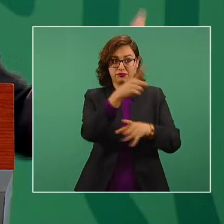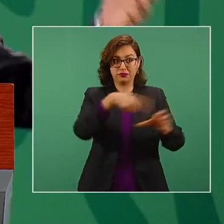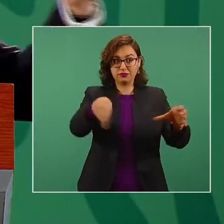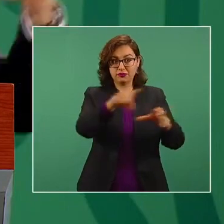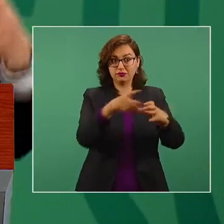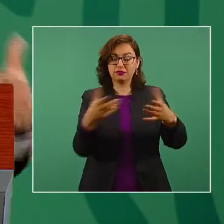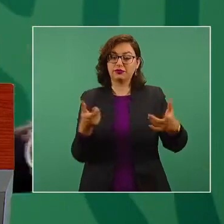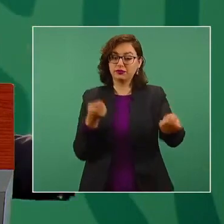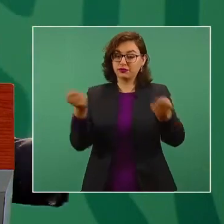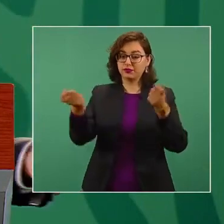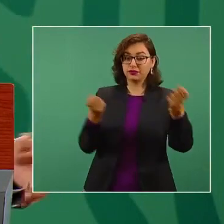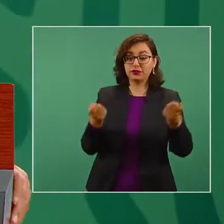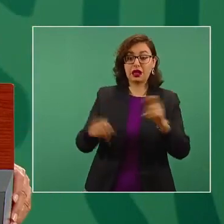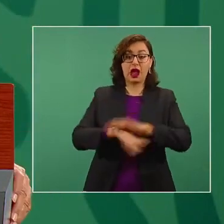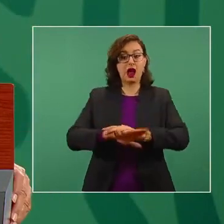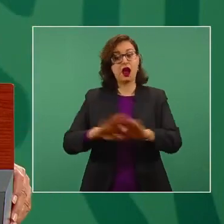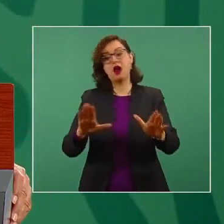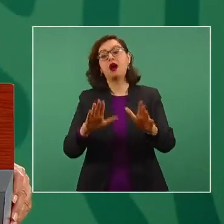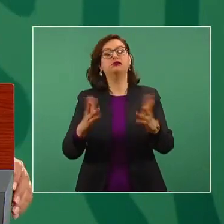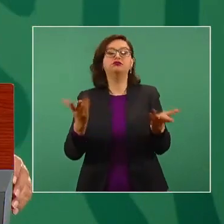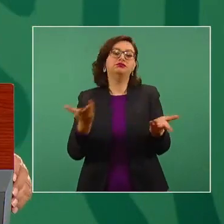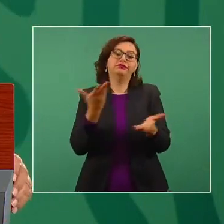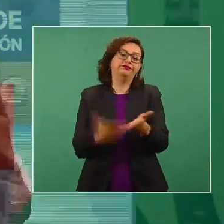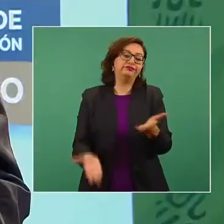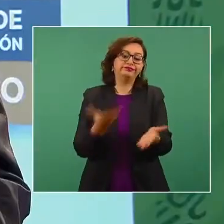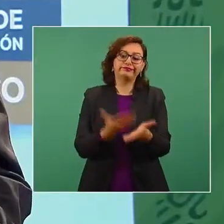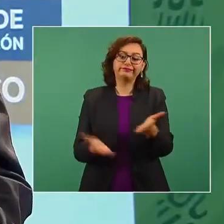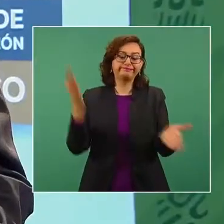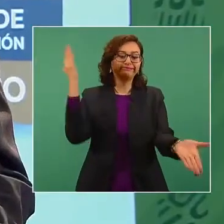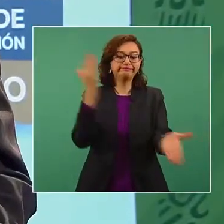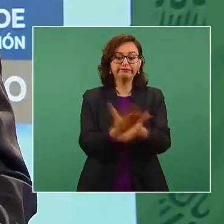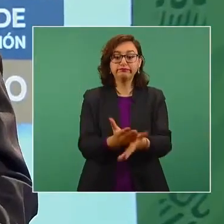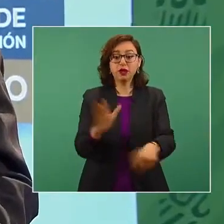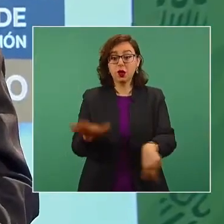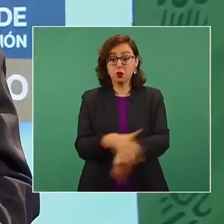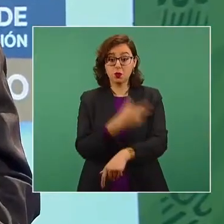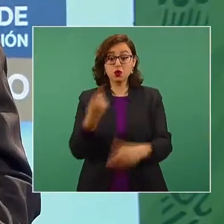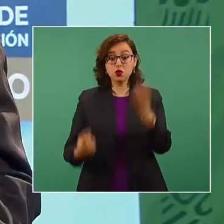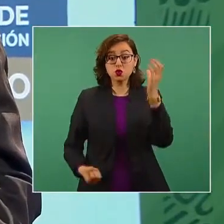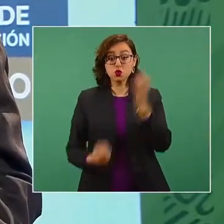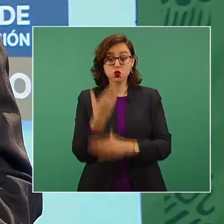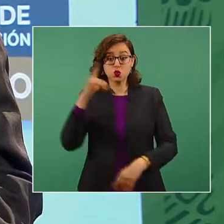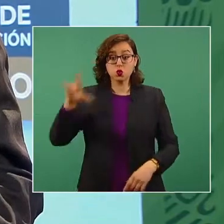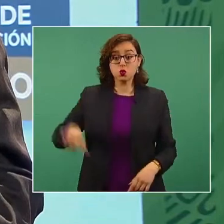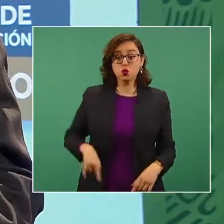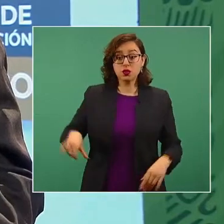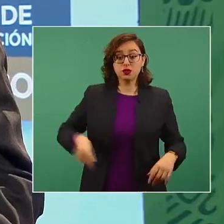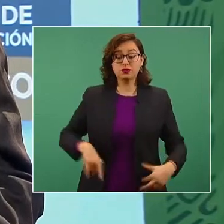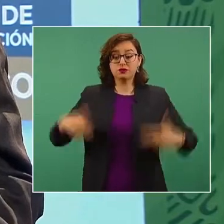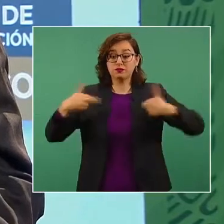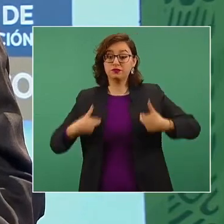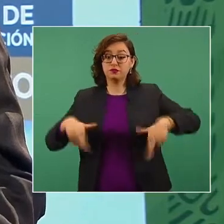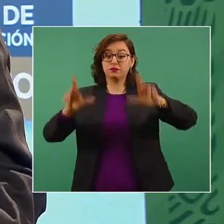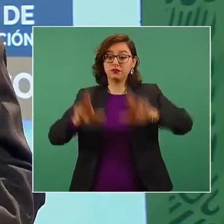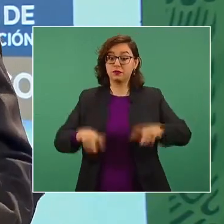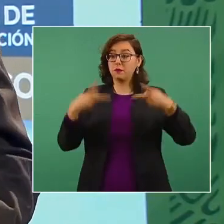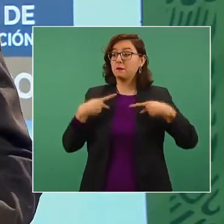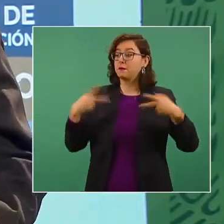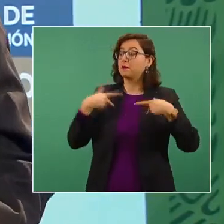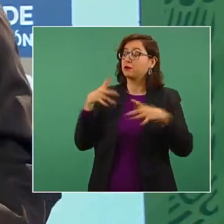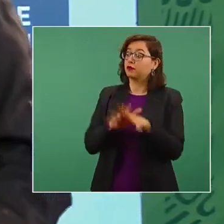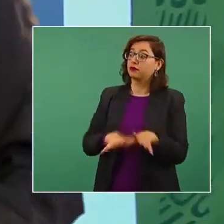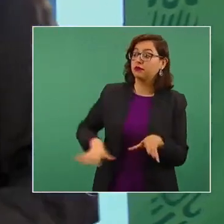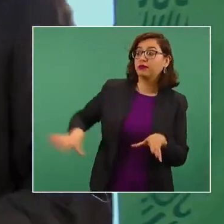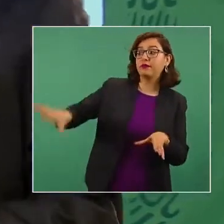Y ahora no es así, porque el gobierno representa al pueblo y el presupuesto, que es dinero